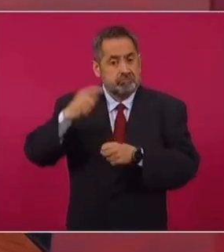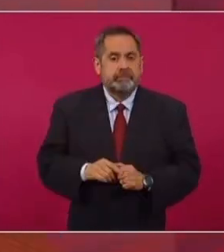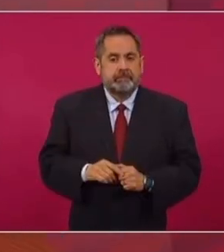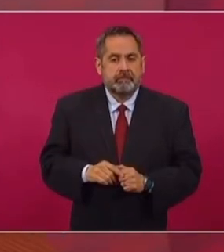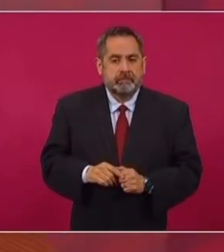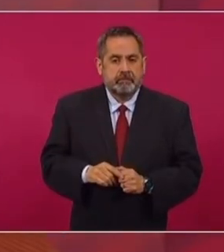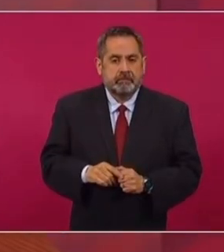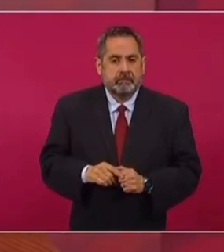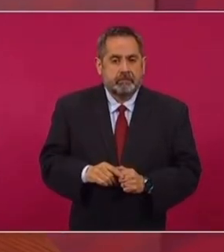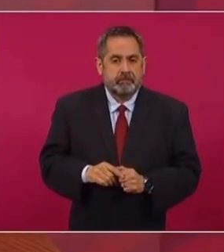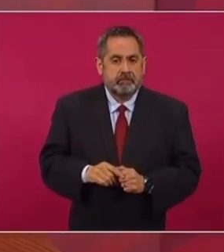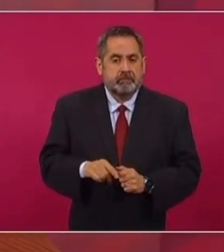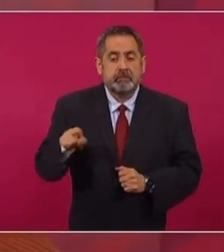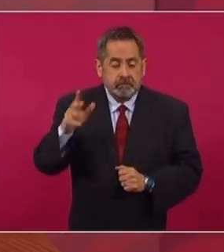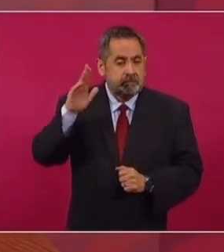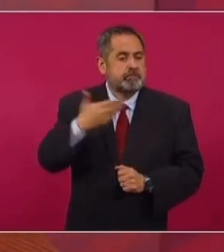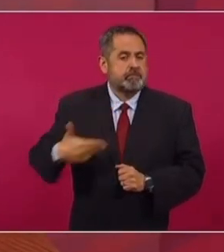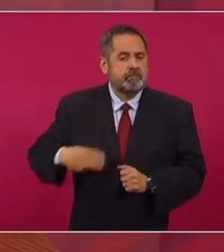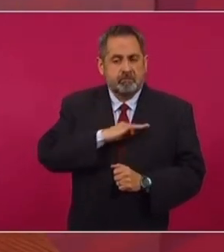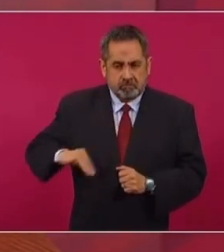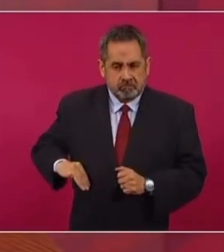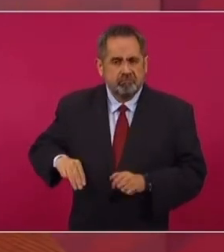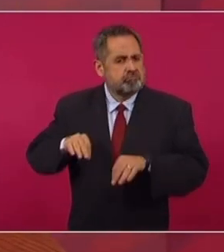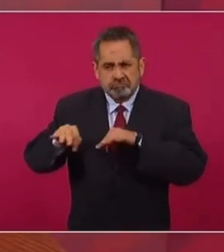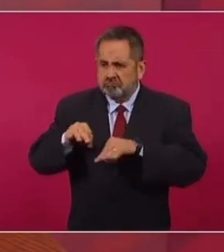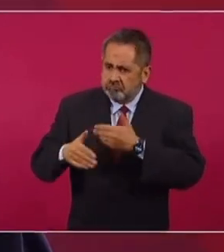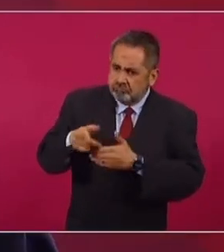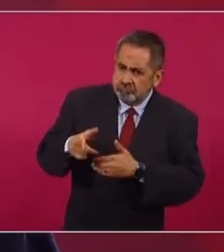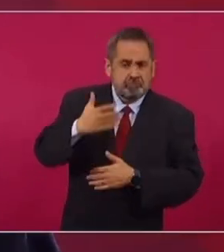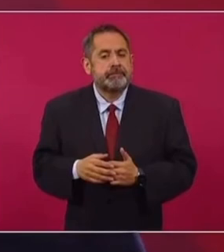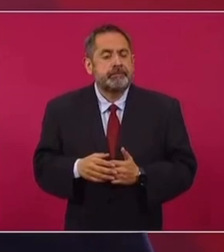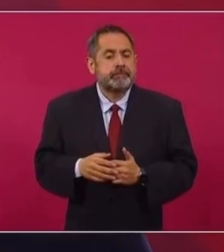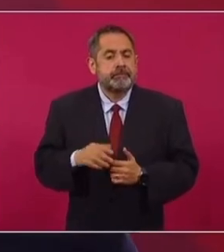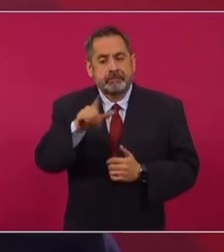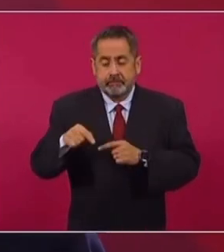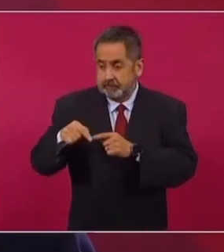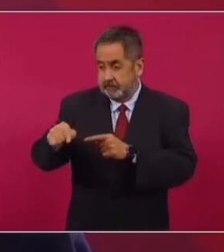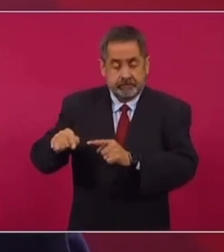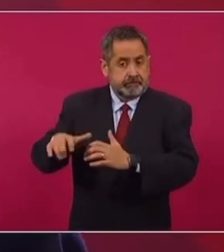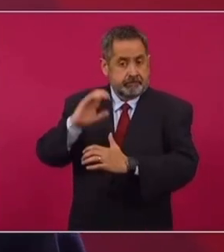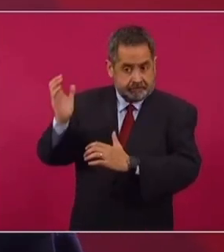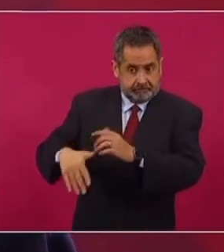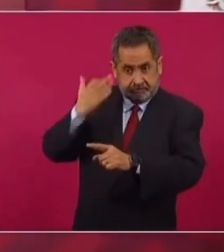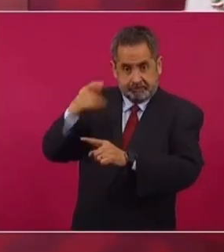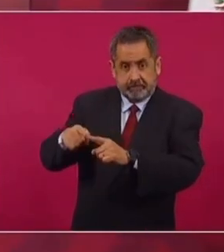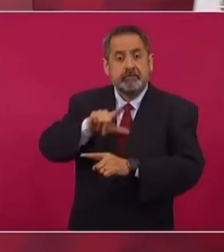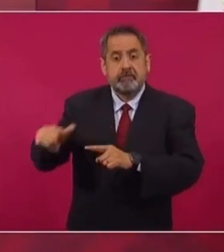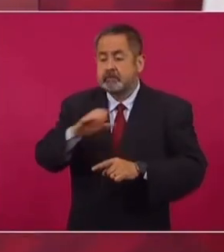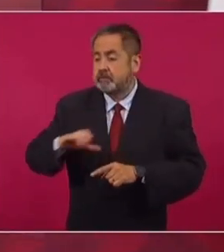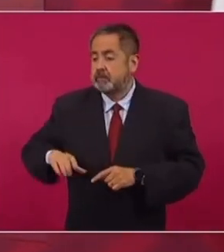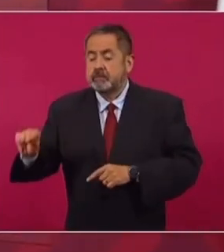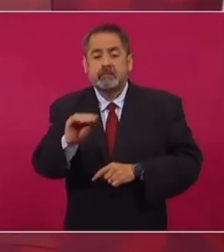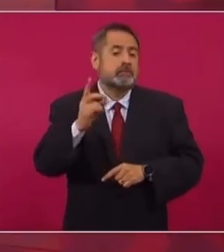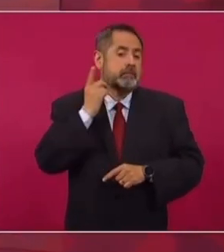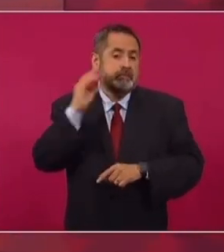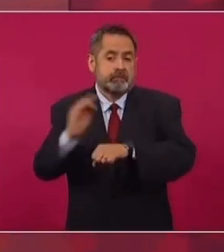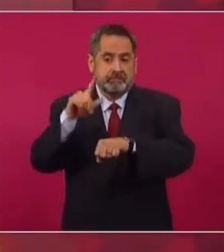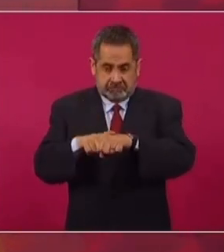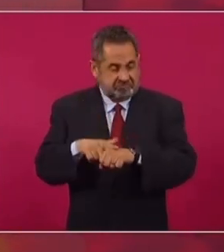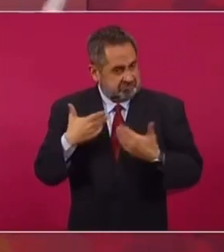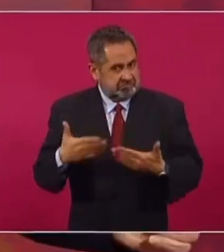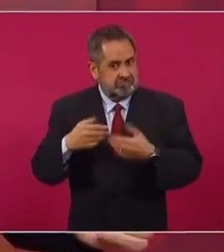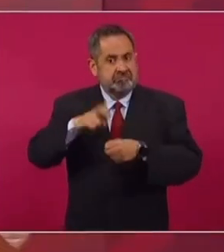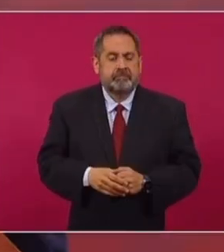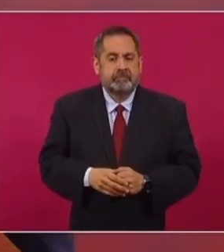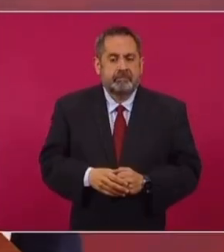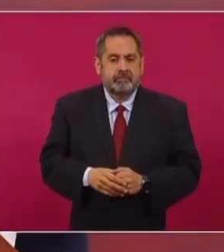Texcoco y fue presidenta municipal y hizo una labor muy buena. Terminando como presidenta municipal, fue candidata a diputada federal